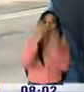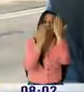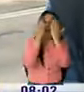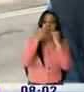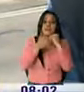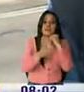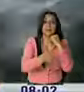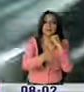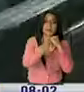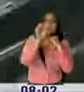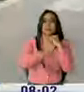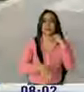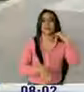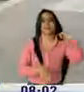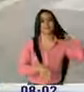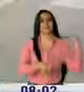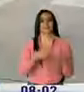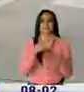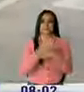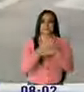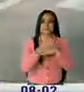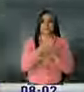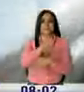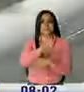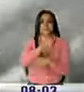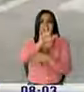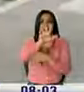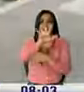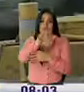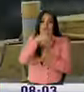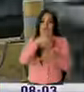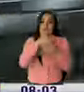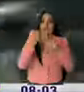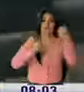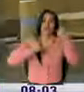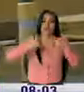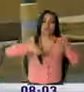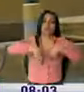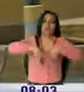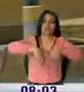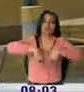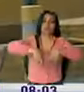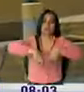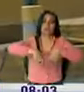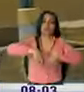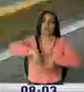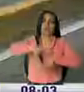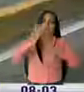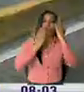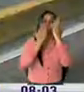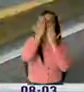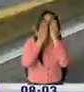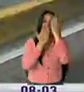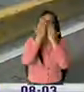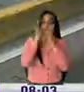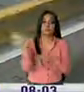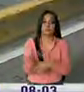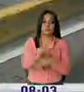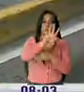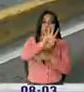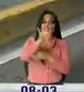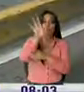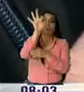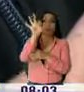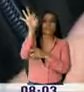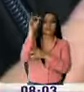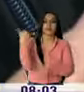Bolívar. Se calcula que aproximadamente 35.000 vehículos circulan a diario por el túnel Guayasamín, de los cuales 44% cuenta con el